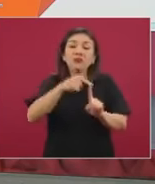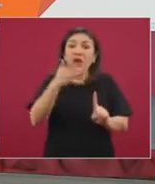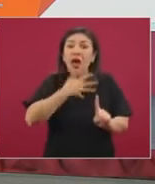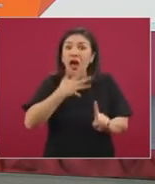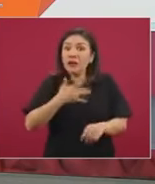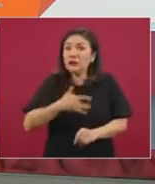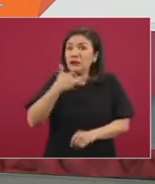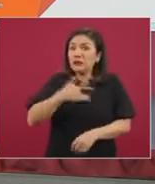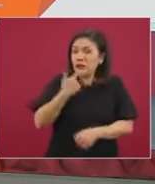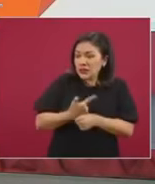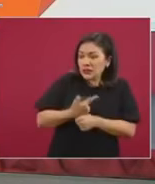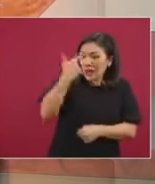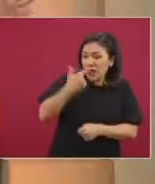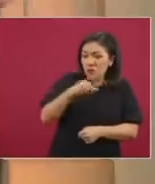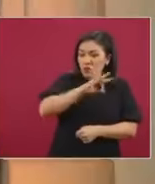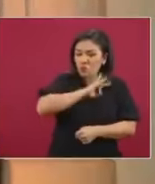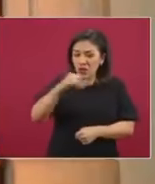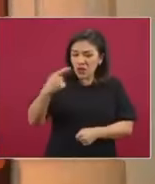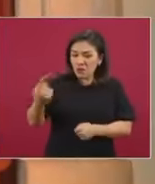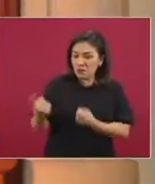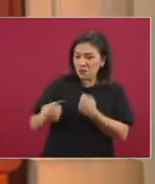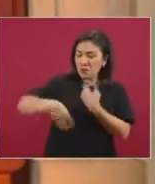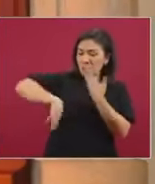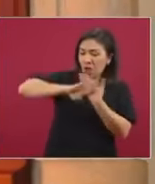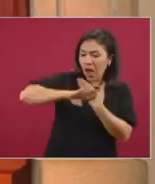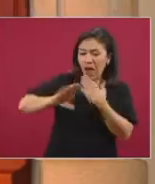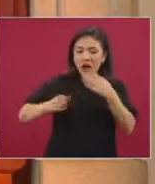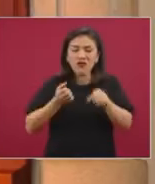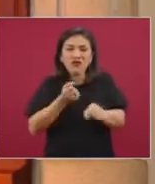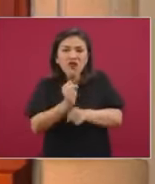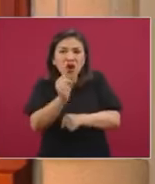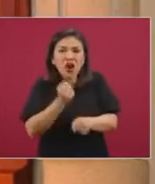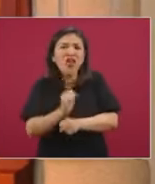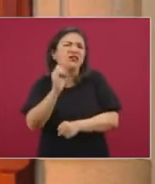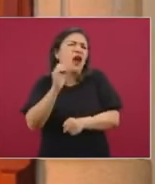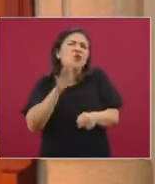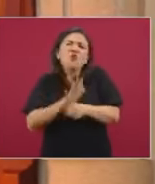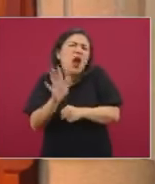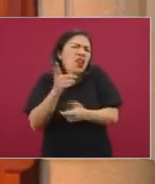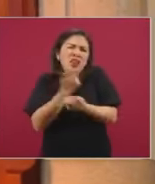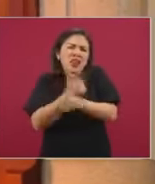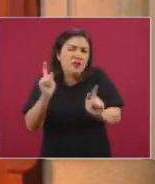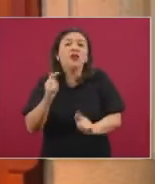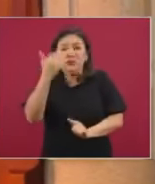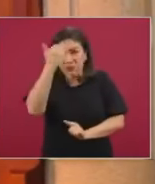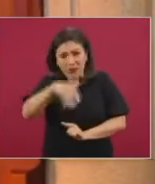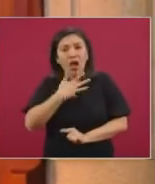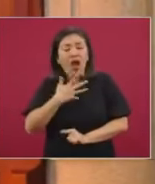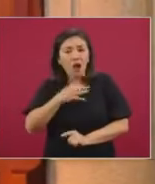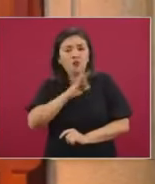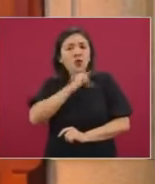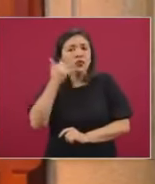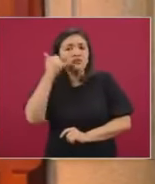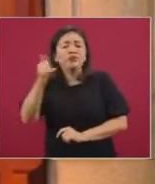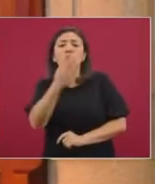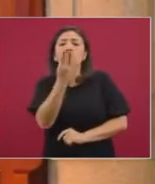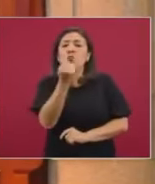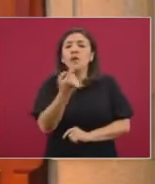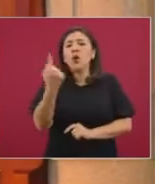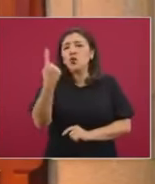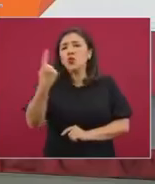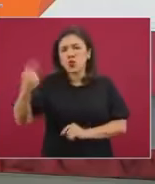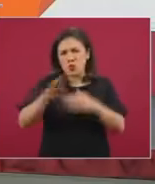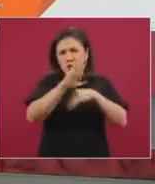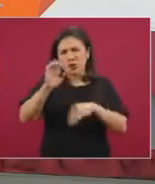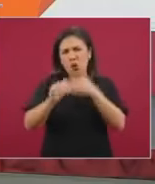tenga el riesgo de este tipo de violencia o de cualquier otro tipo de violencia, que sepa que están las líneas del 911 con